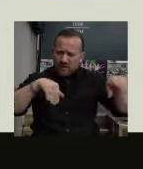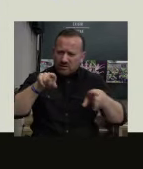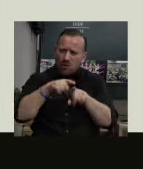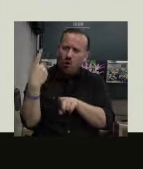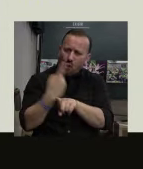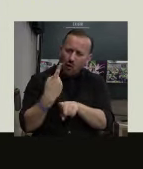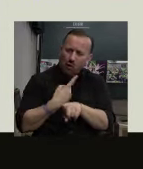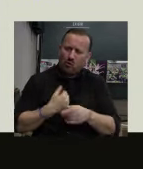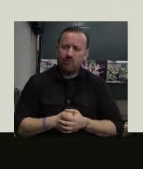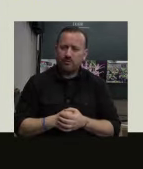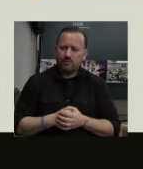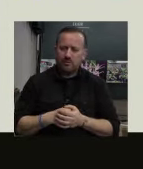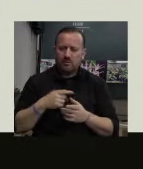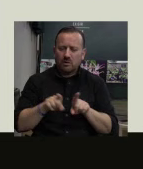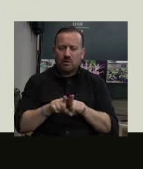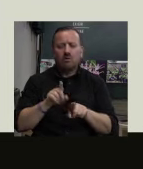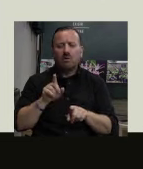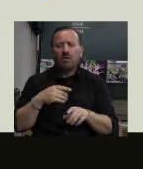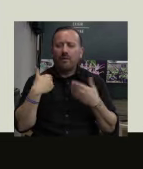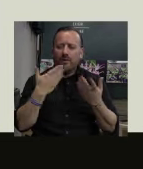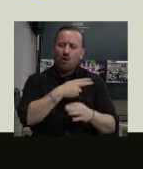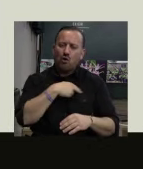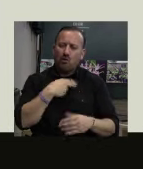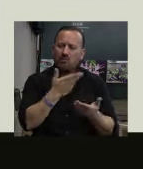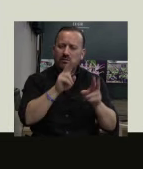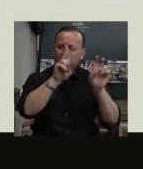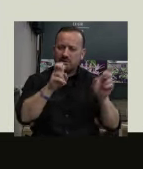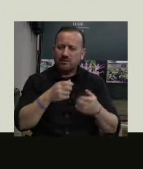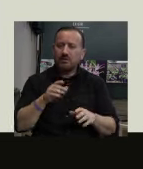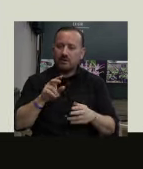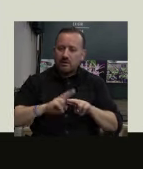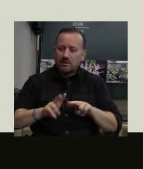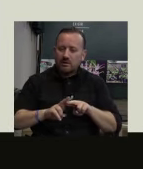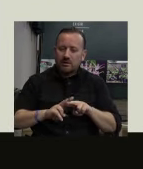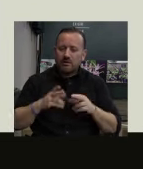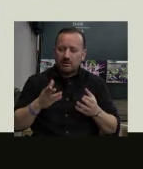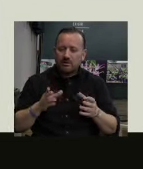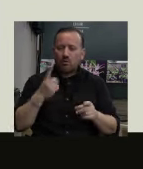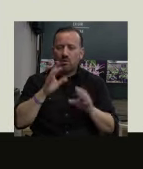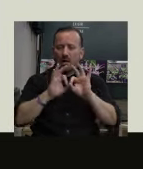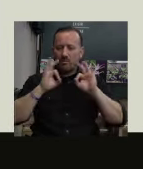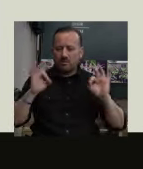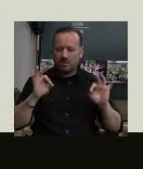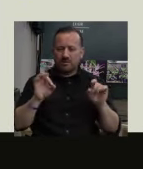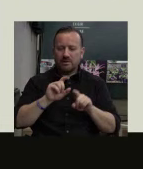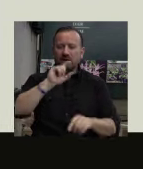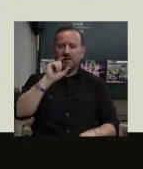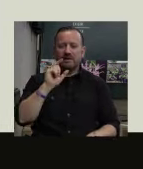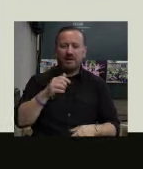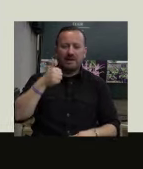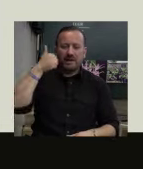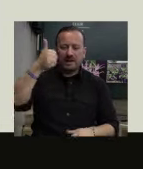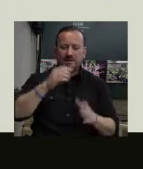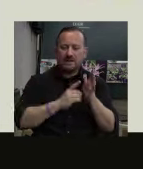conversemos pongámosle un nombre a esto y creamos una especialización en gerencia antidad de desarrollo